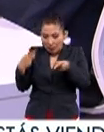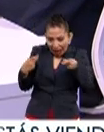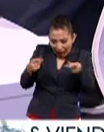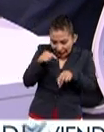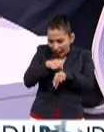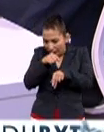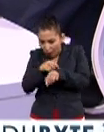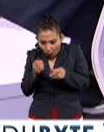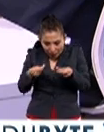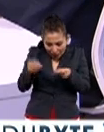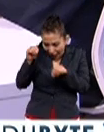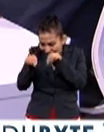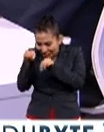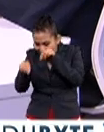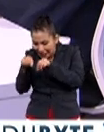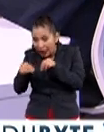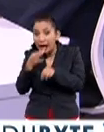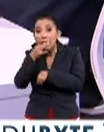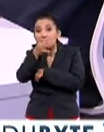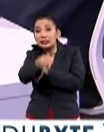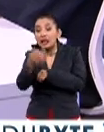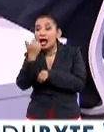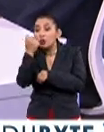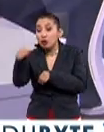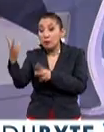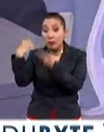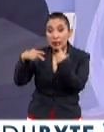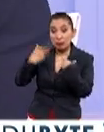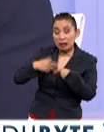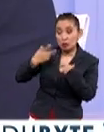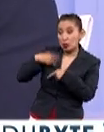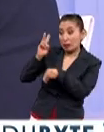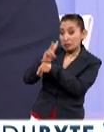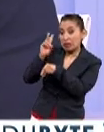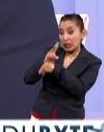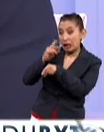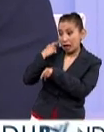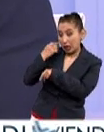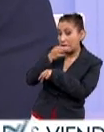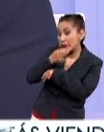planearan con tiempo, que les avisaran a los estudiantes. Hay que